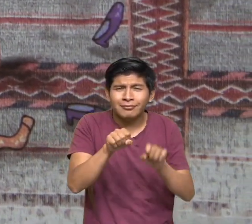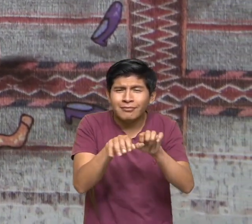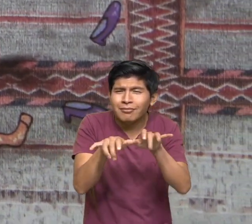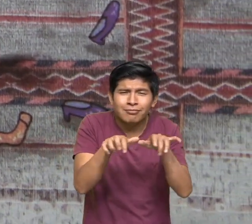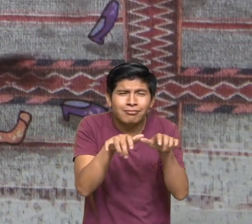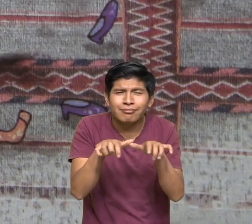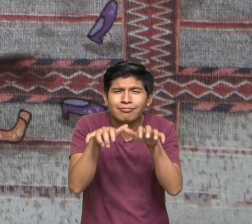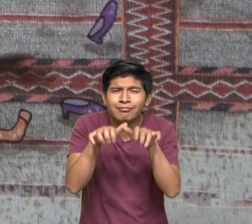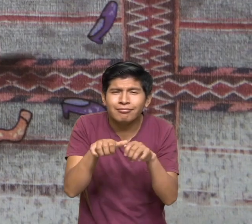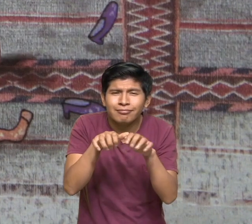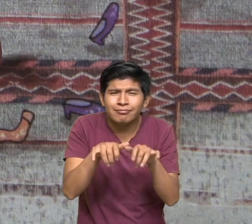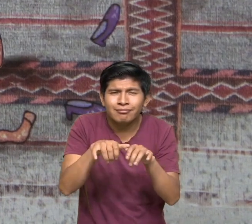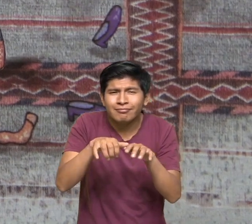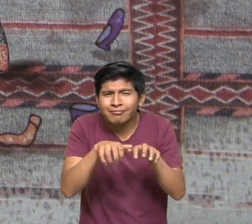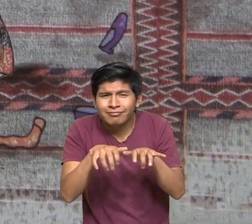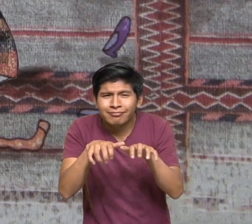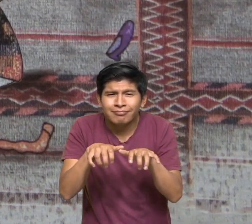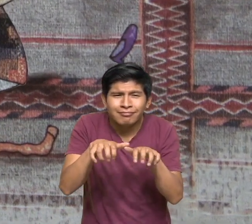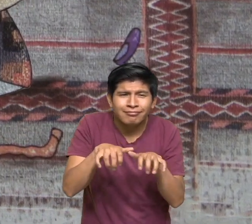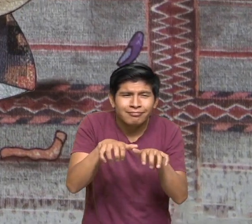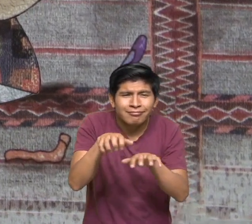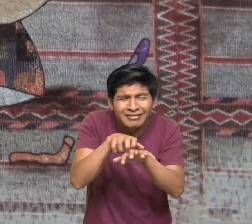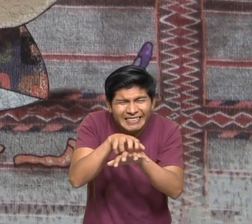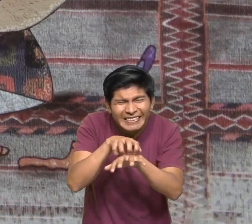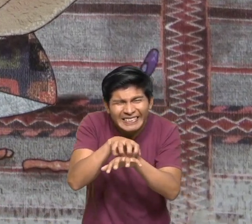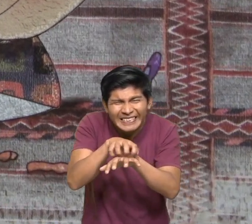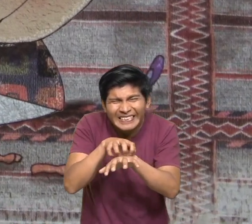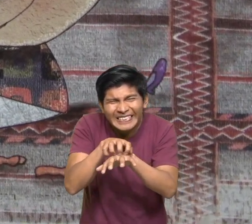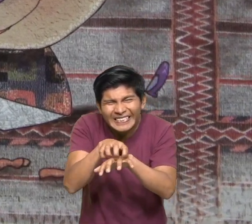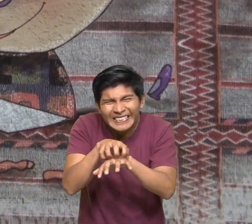Alegría, se hurga entre los dedos de los pies.